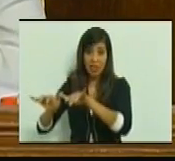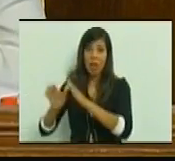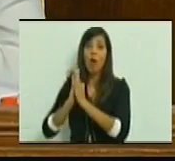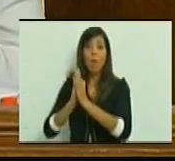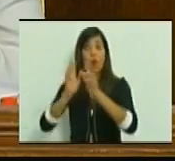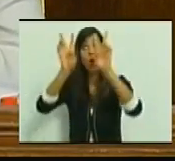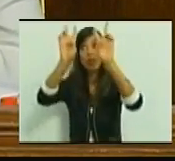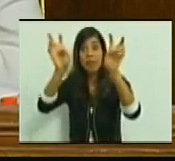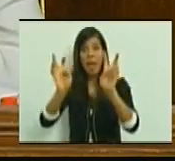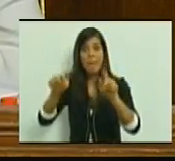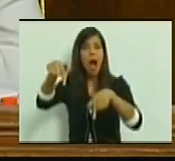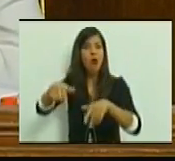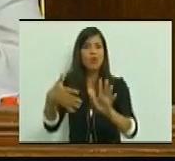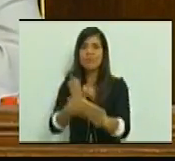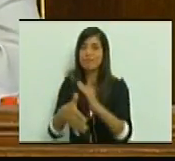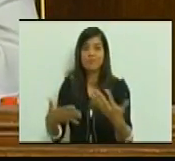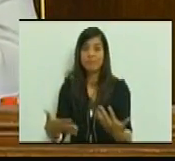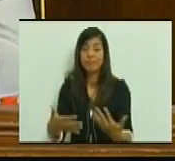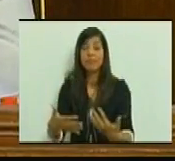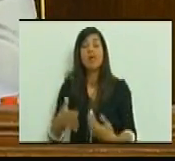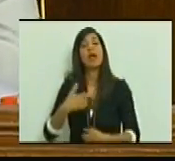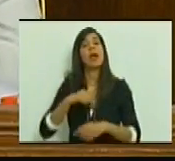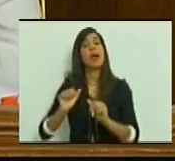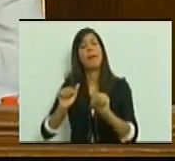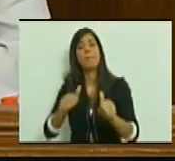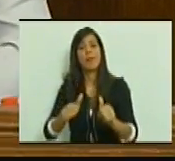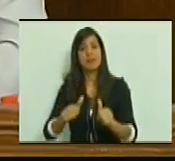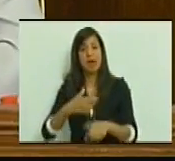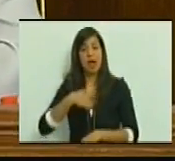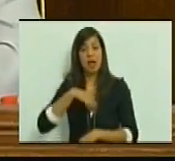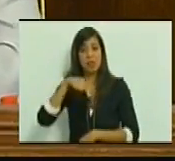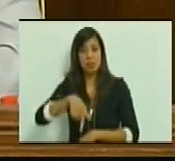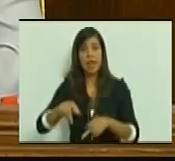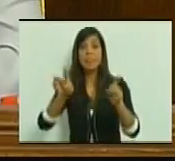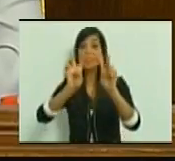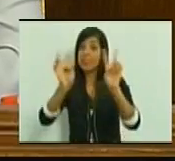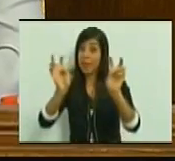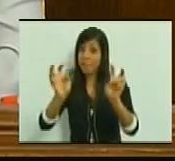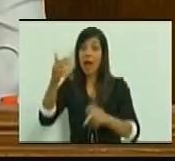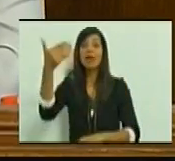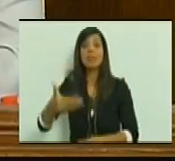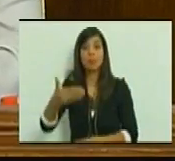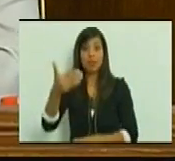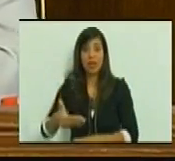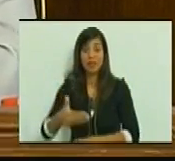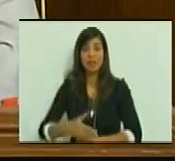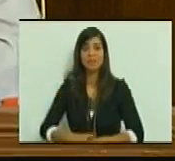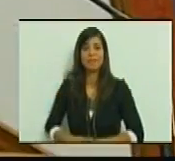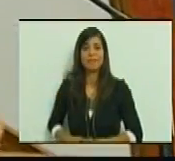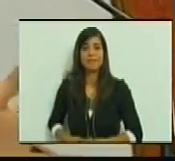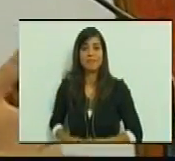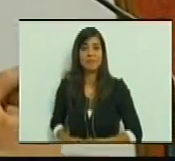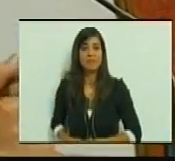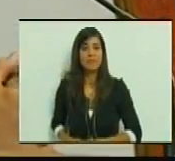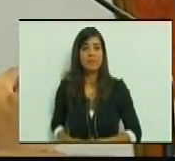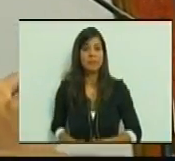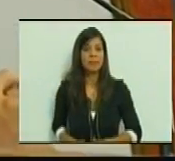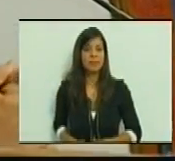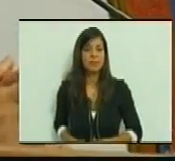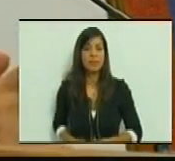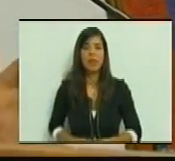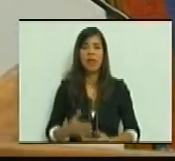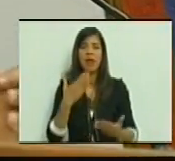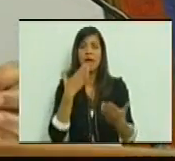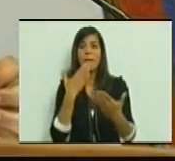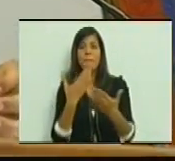orden del día, dar inicio y continuación pues a este tema tan importante. La propuesta del orden del día de la